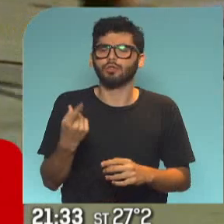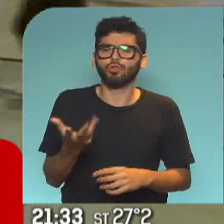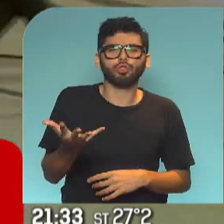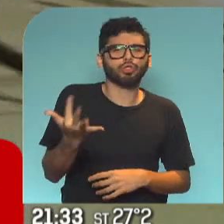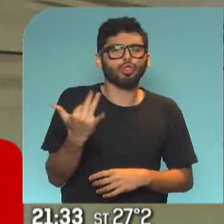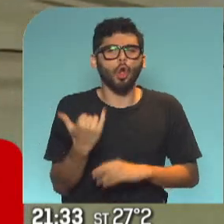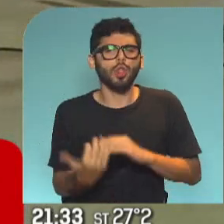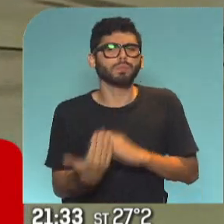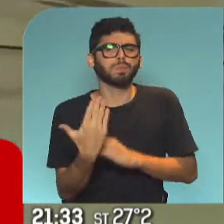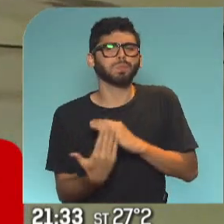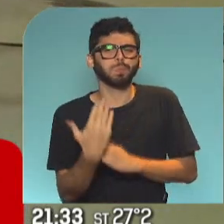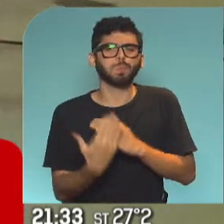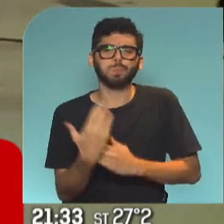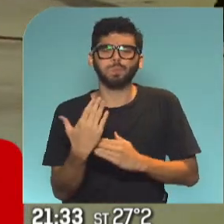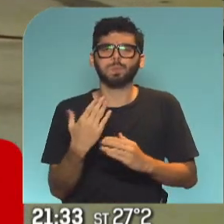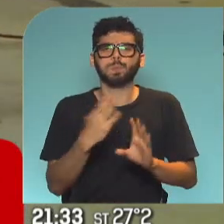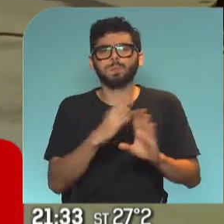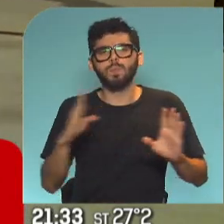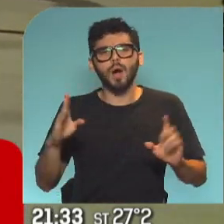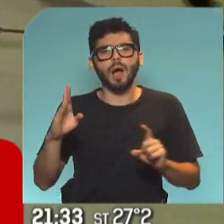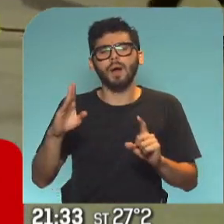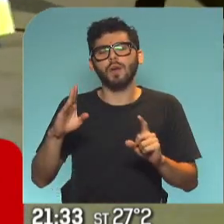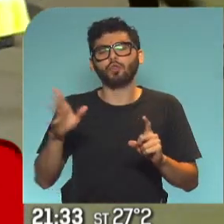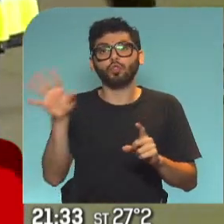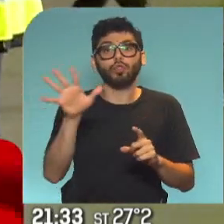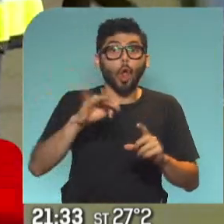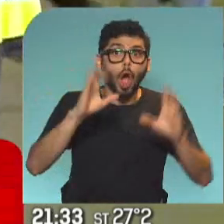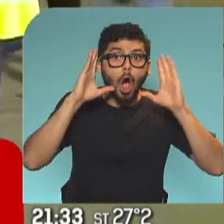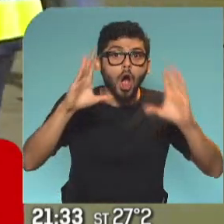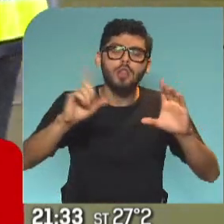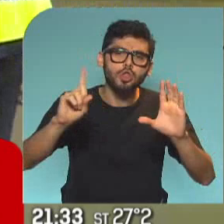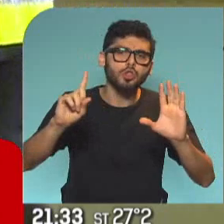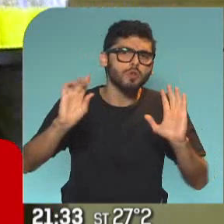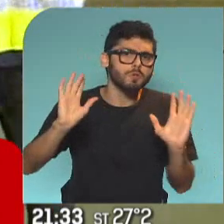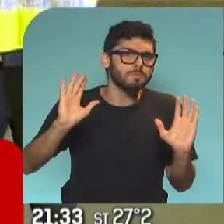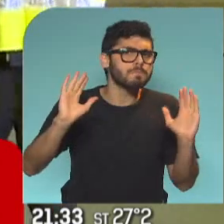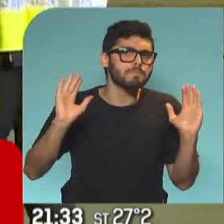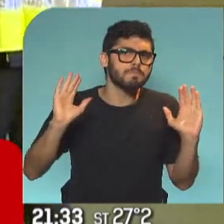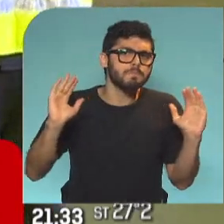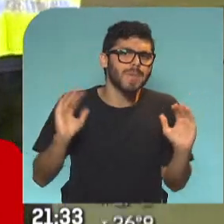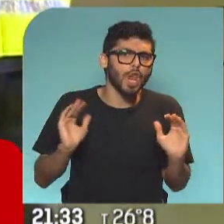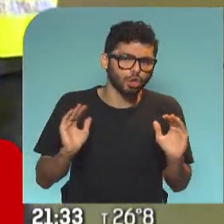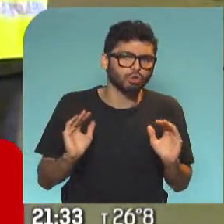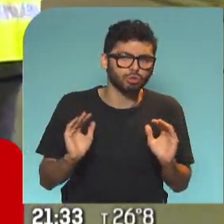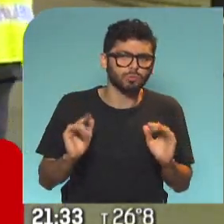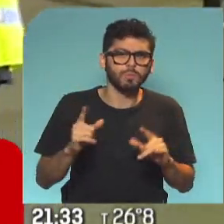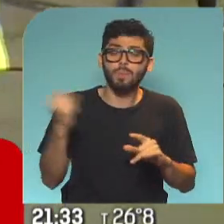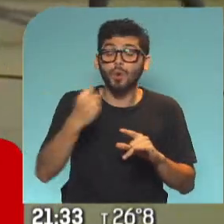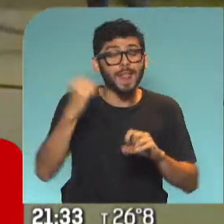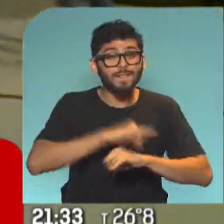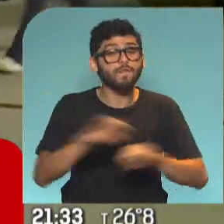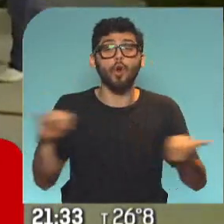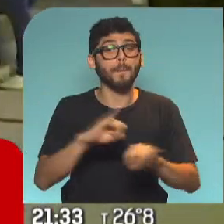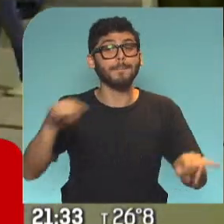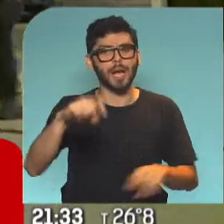algún parte diario en especial, ¿no? Y la verdad que es lo que había que hacer, permanentemente dar los datos. Información, claro. Exacto.